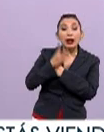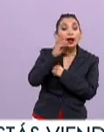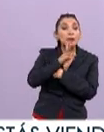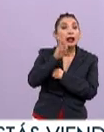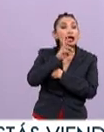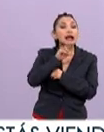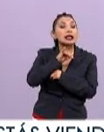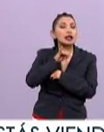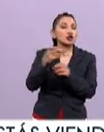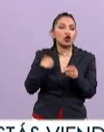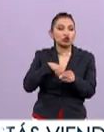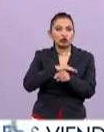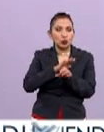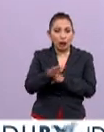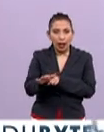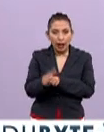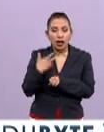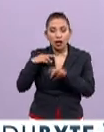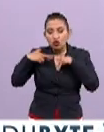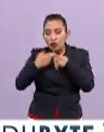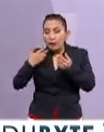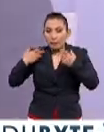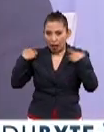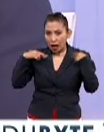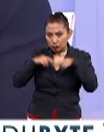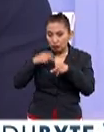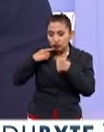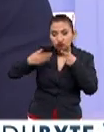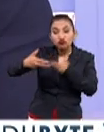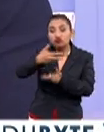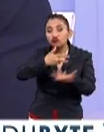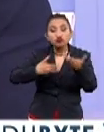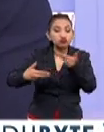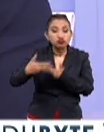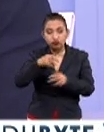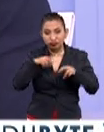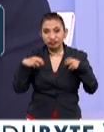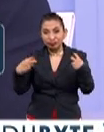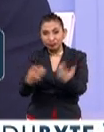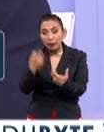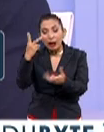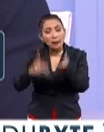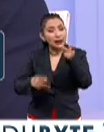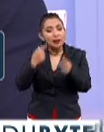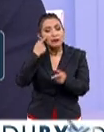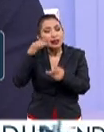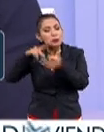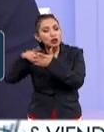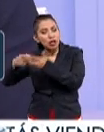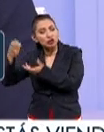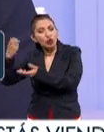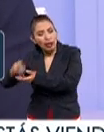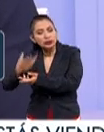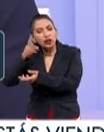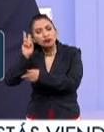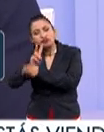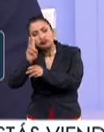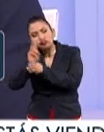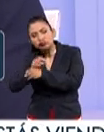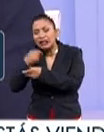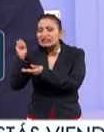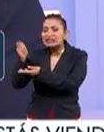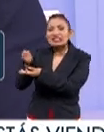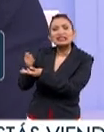del instrumento, lo que hicimos fue reunir a los maestros para platicarles de qué se trataba el proyecto, el diseño